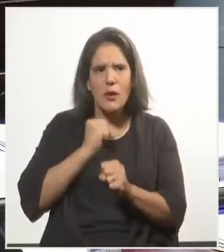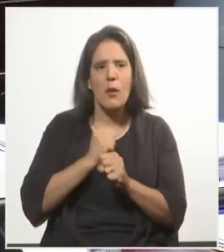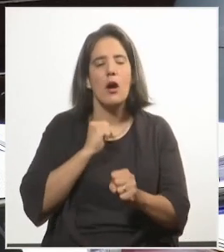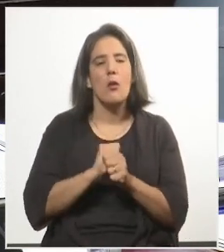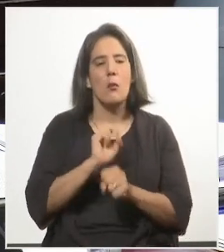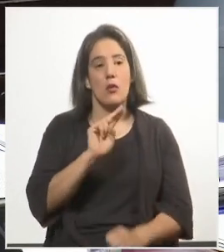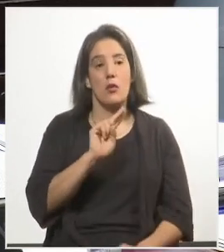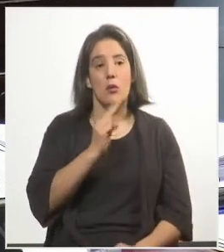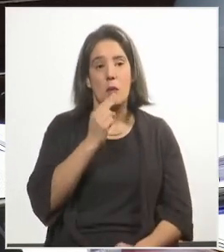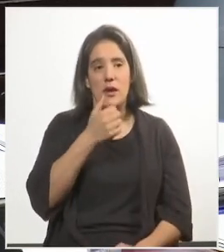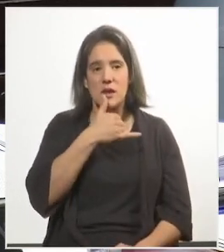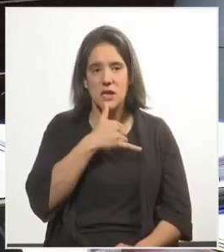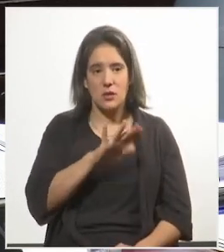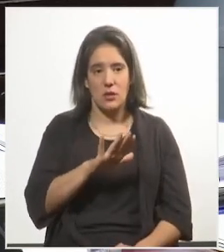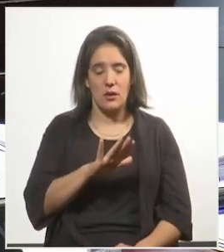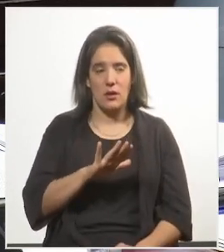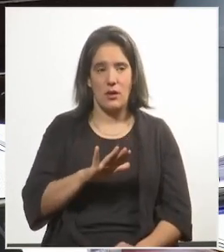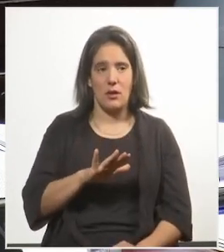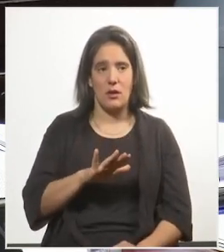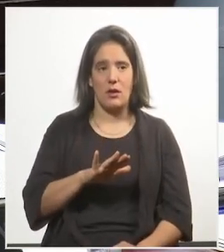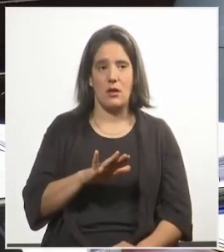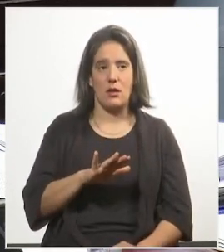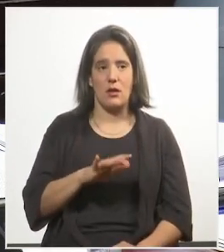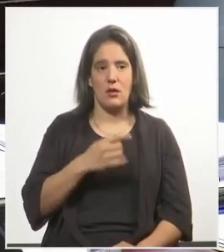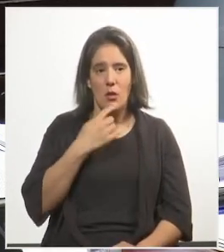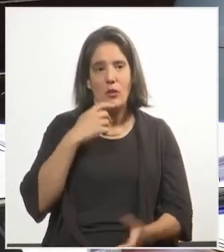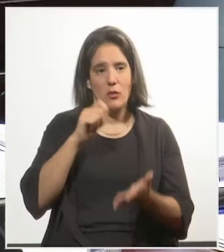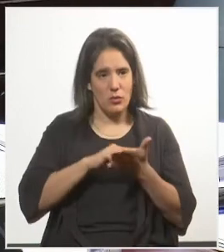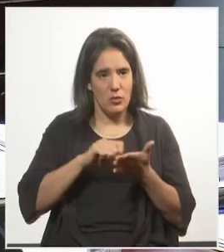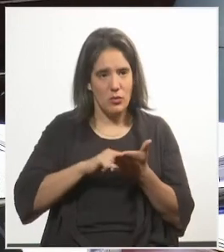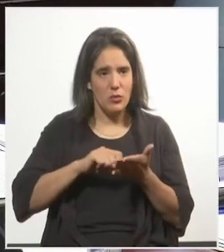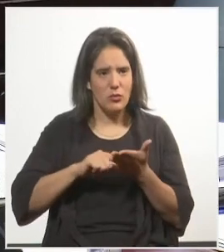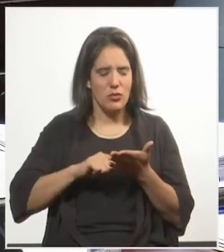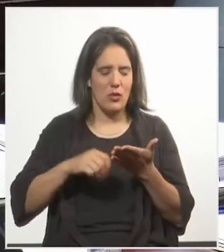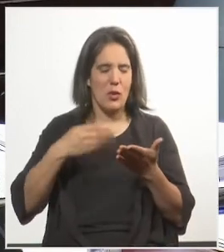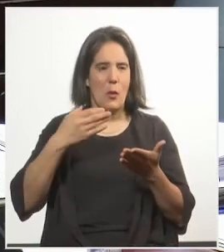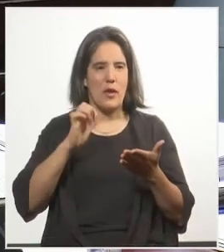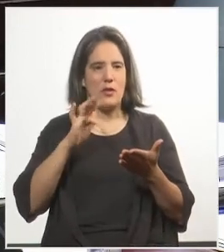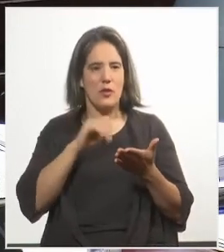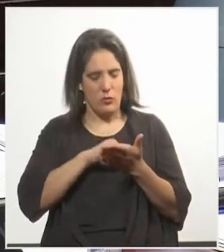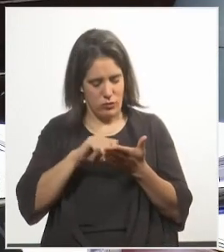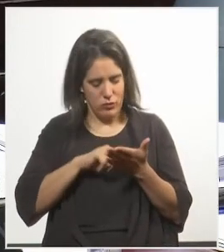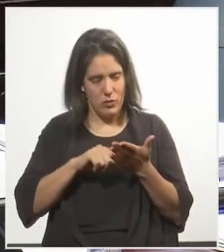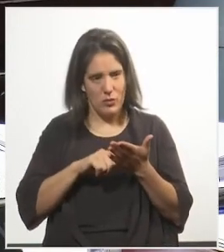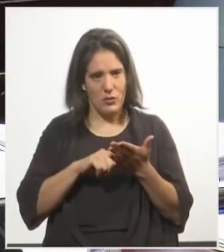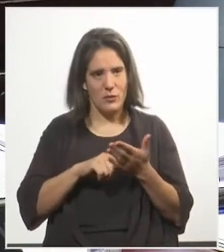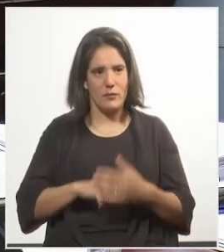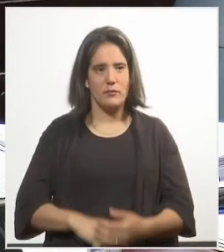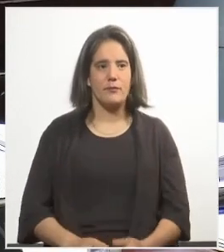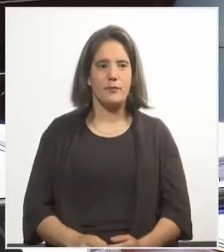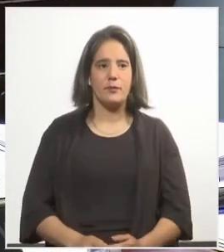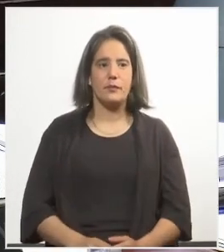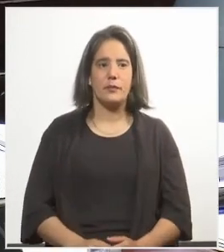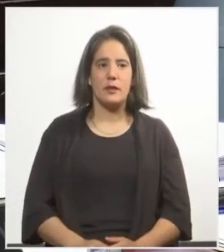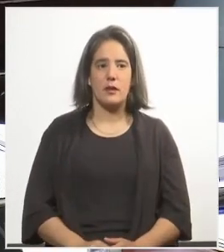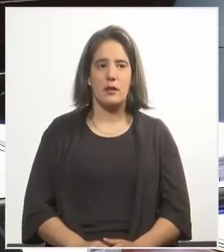Uruguay, como también lo ha descrito Marcos Betol, que nos hace acordar a su padre, a Betol Ferré.